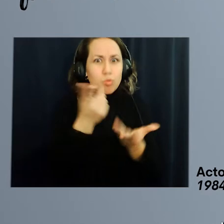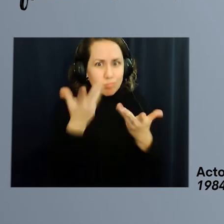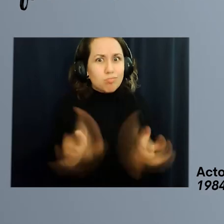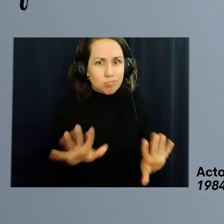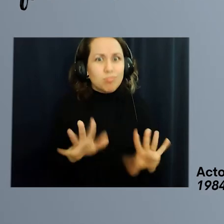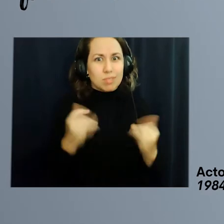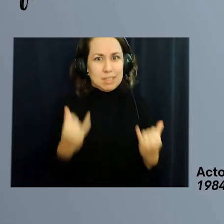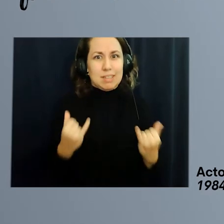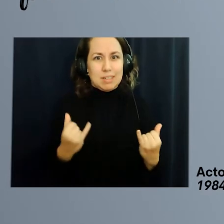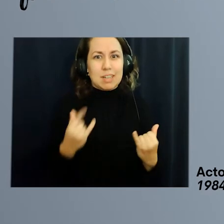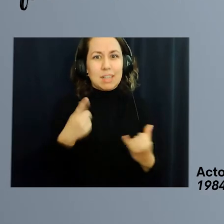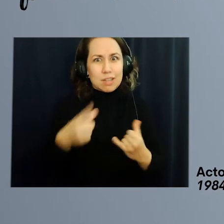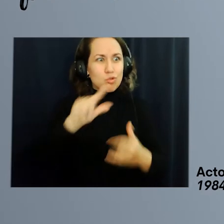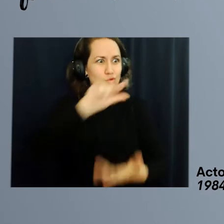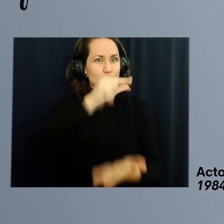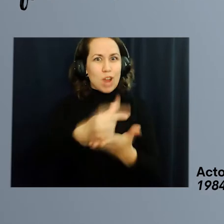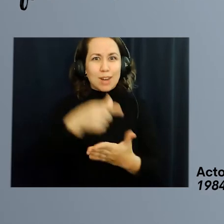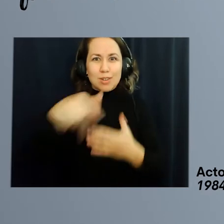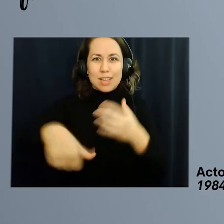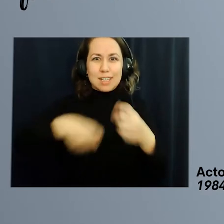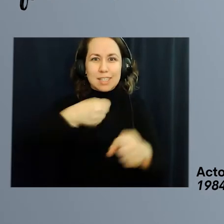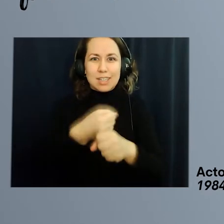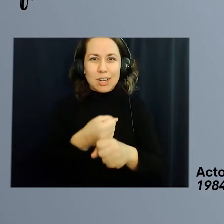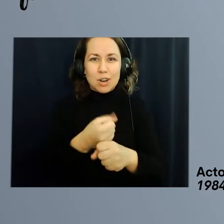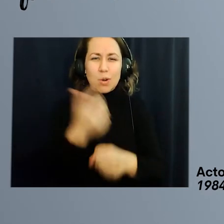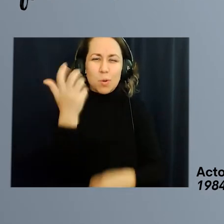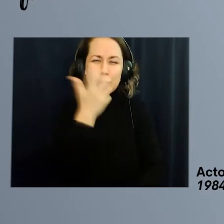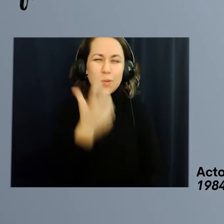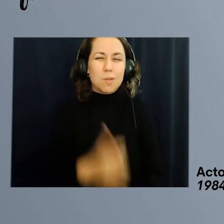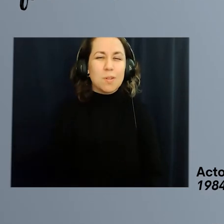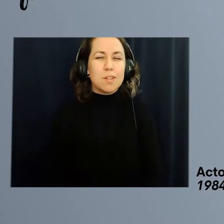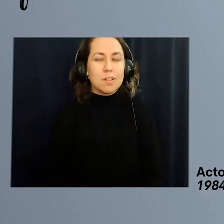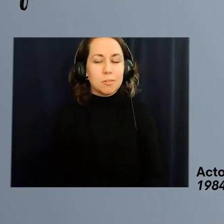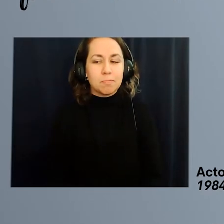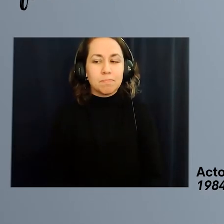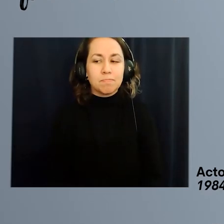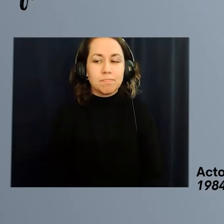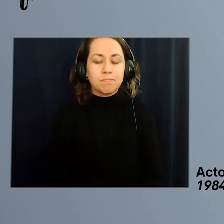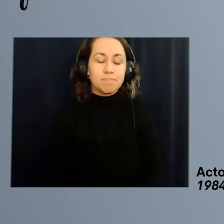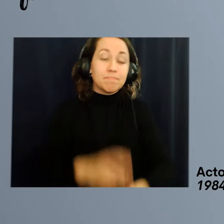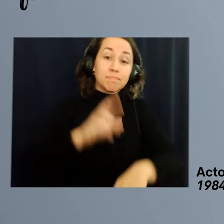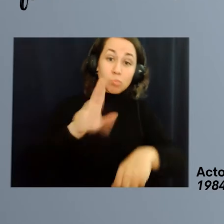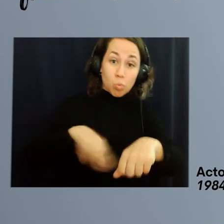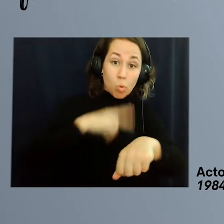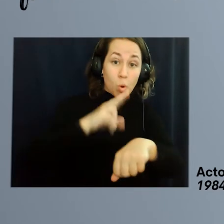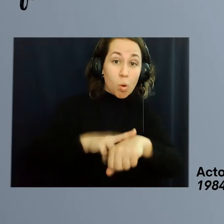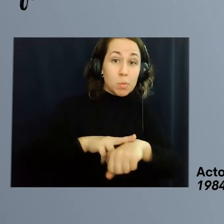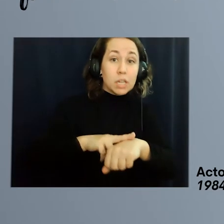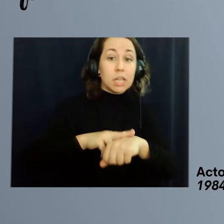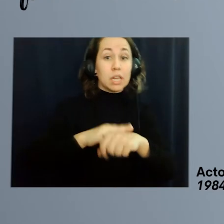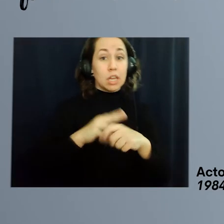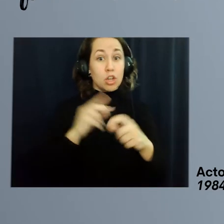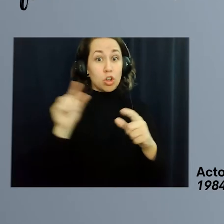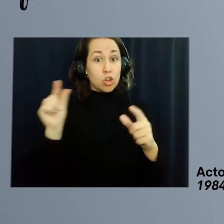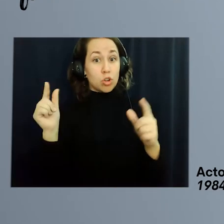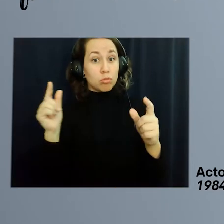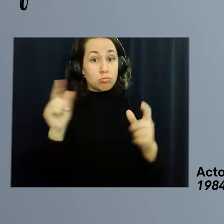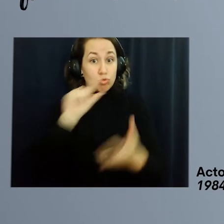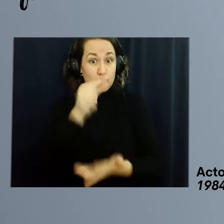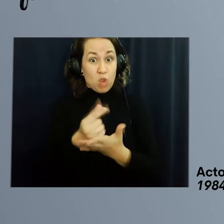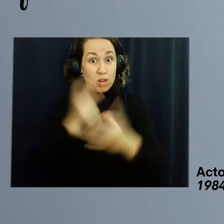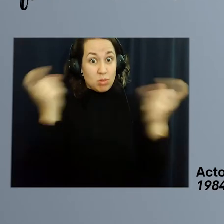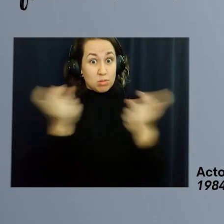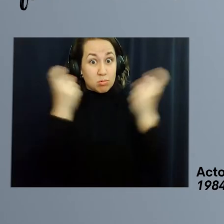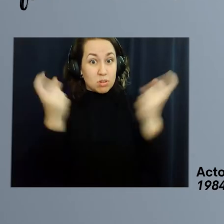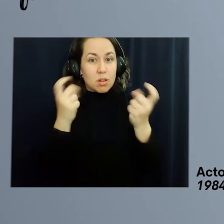este logro. Es un rito de paso, es un hito principal que debe ser una celebración pública, pues es algo